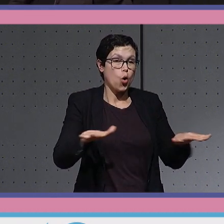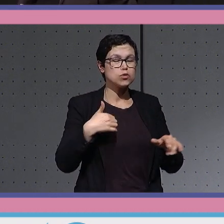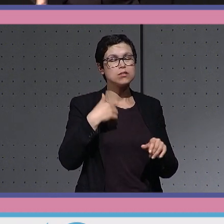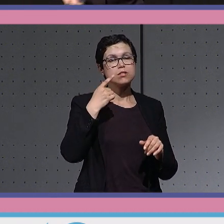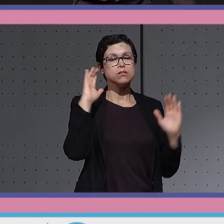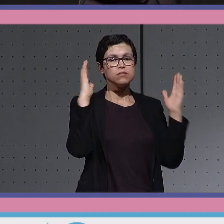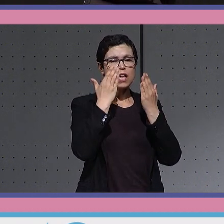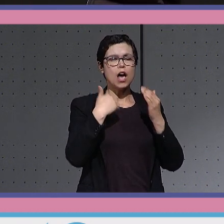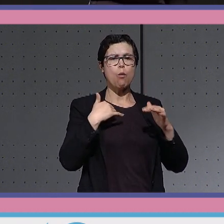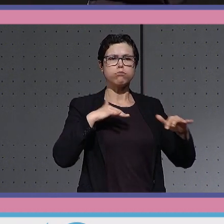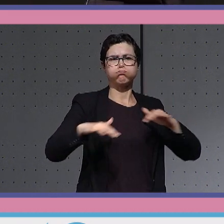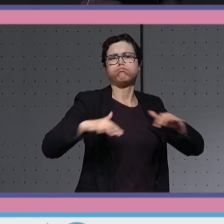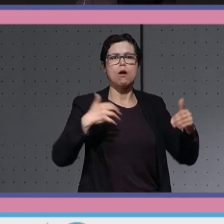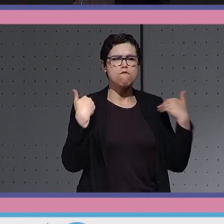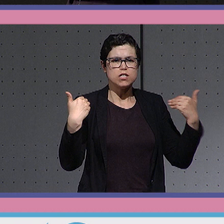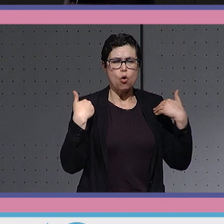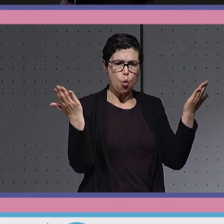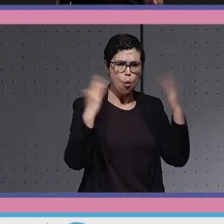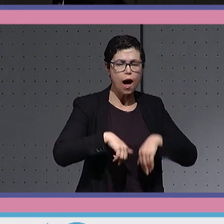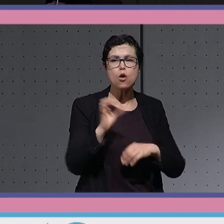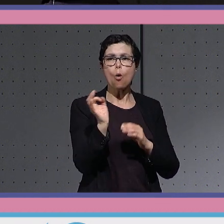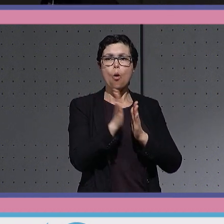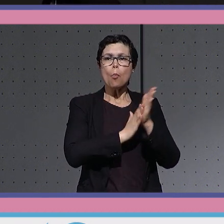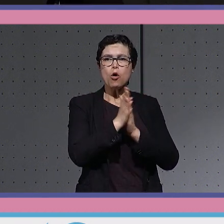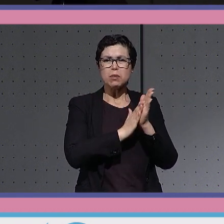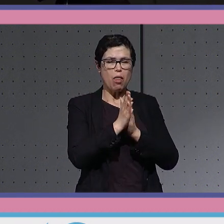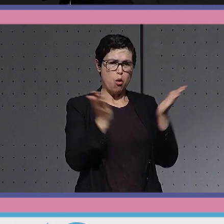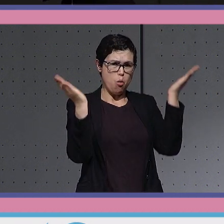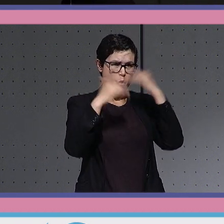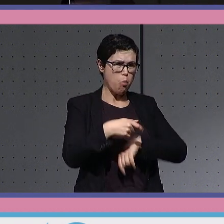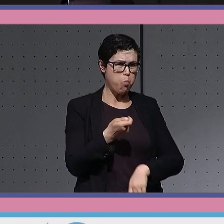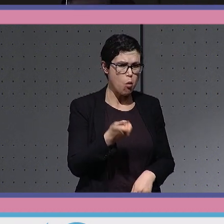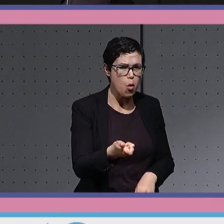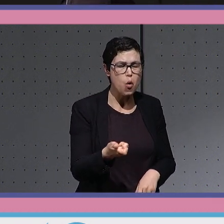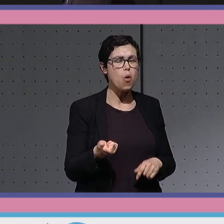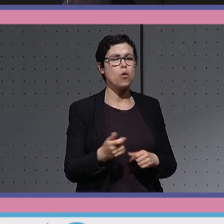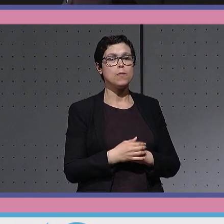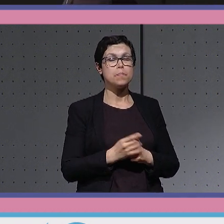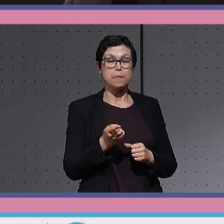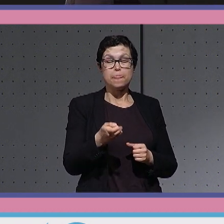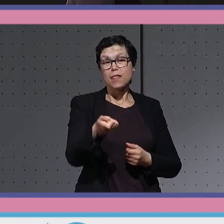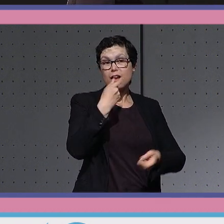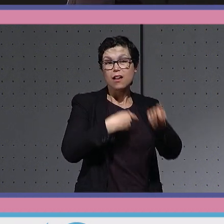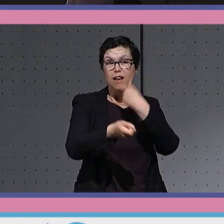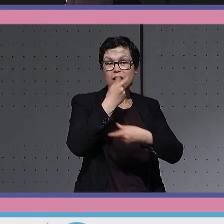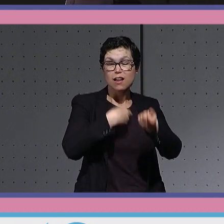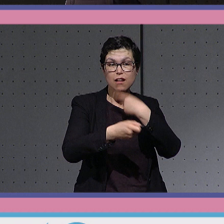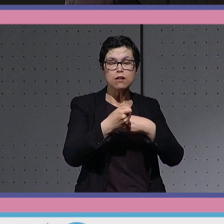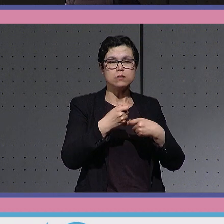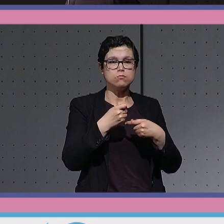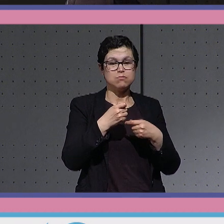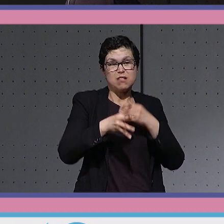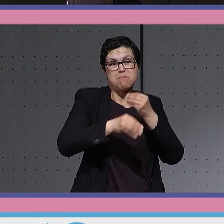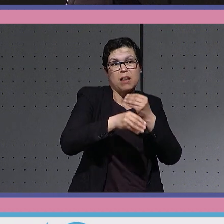física, suficiente motivación para hacer determinadas cosas y pueden tener propensión, precisamente por toda la etiología subyacente, a tener otros